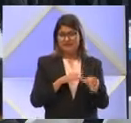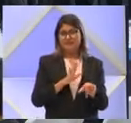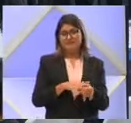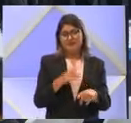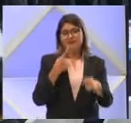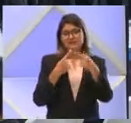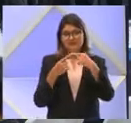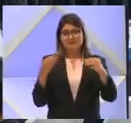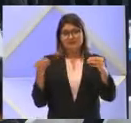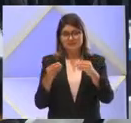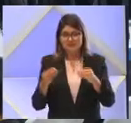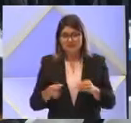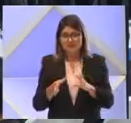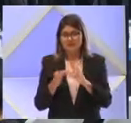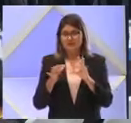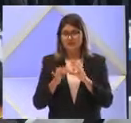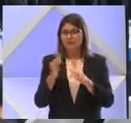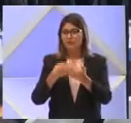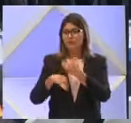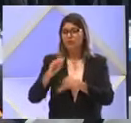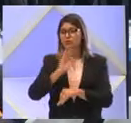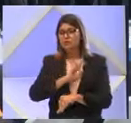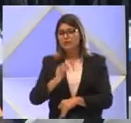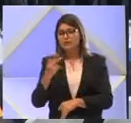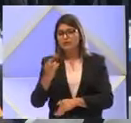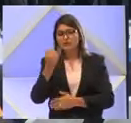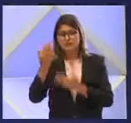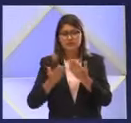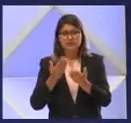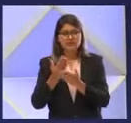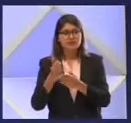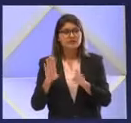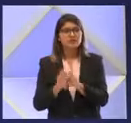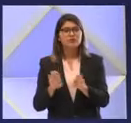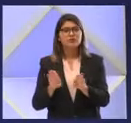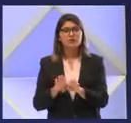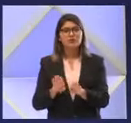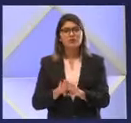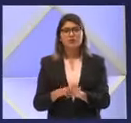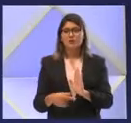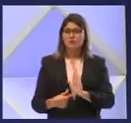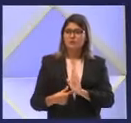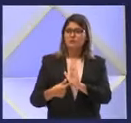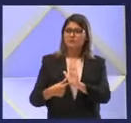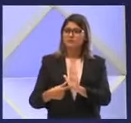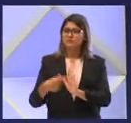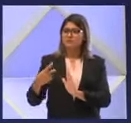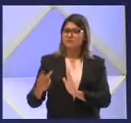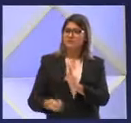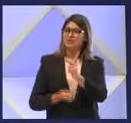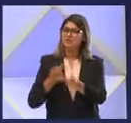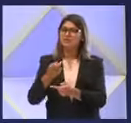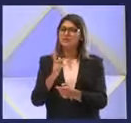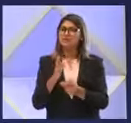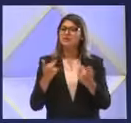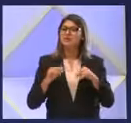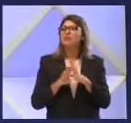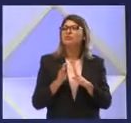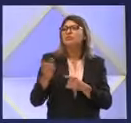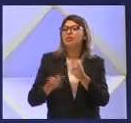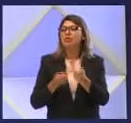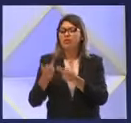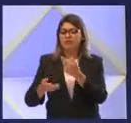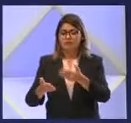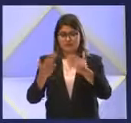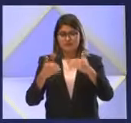aquí donde de hecho todos ustedes pueden plantear eso que siempre le quisieron preguntar al maestro en esta ocasión tienen la oportunidad